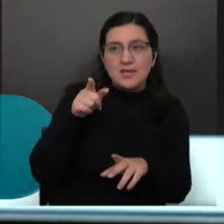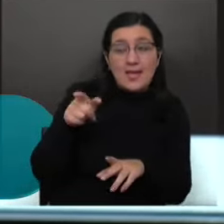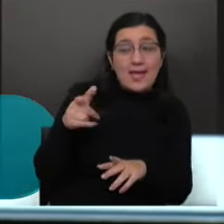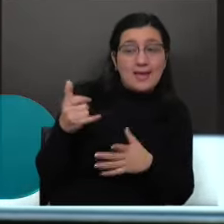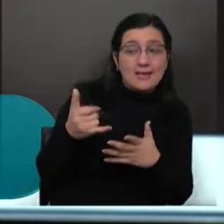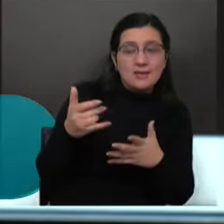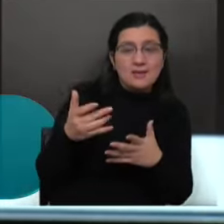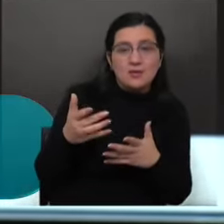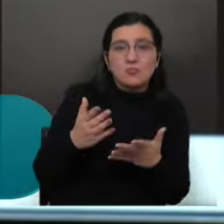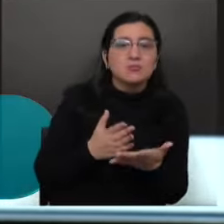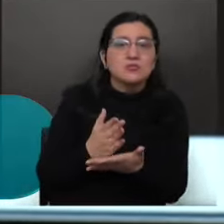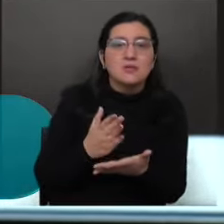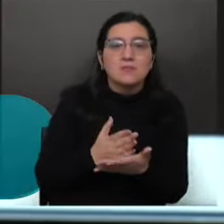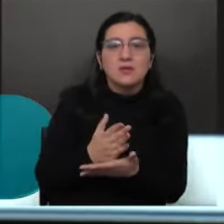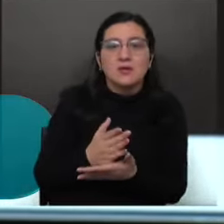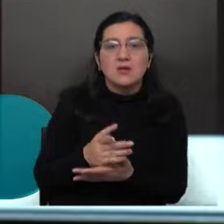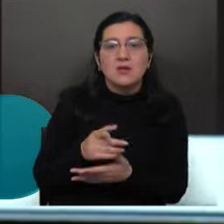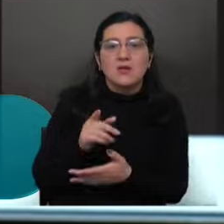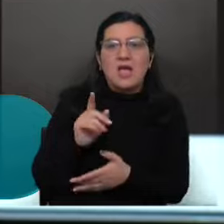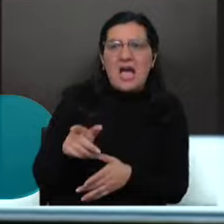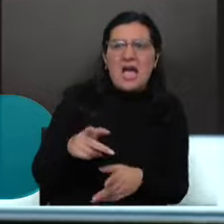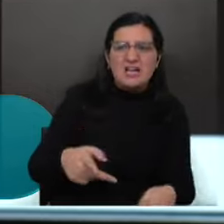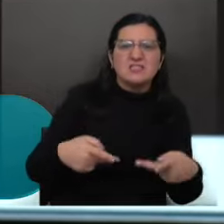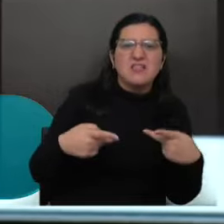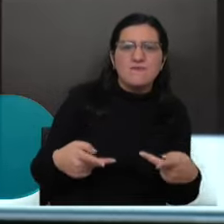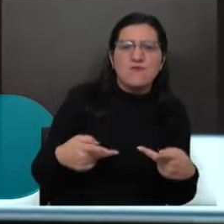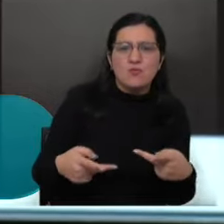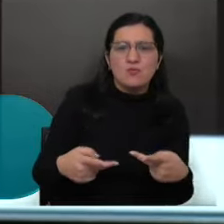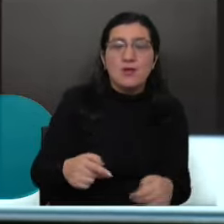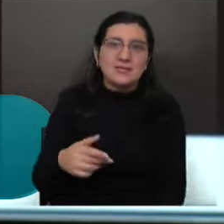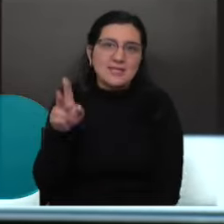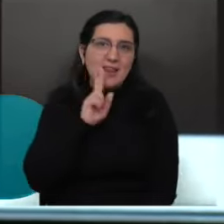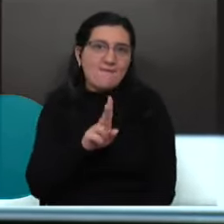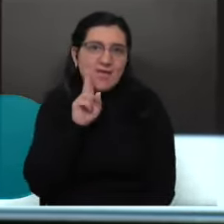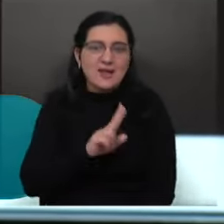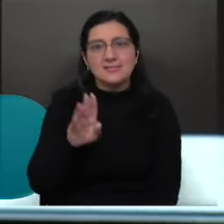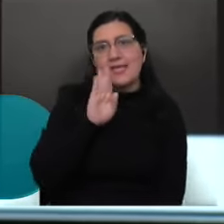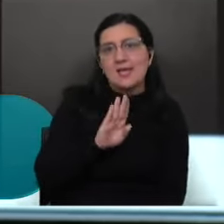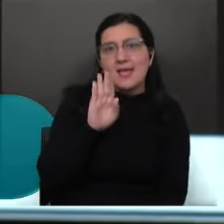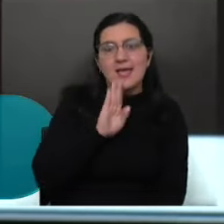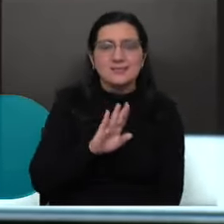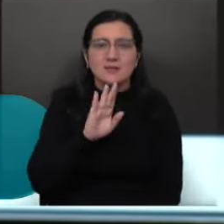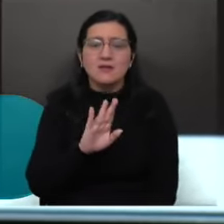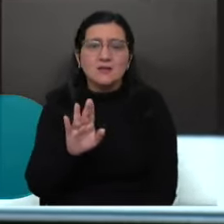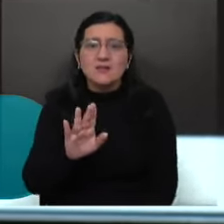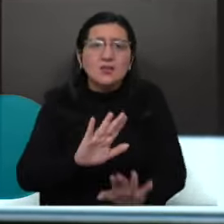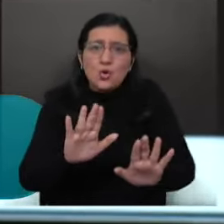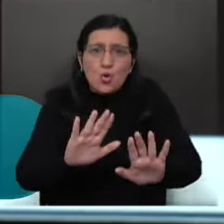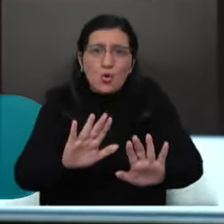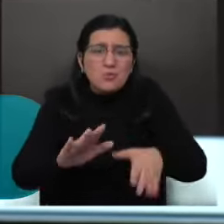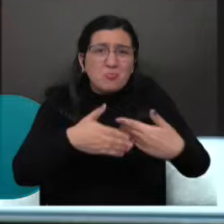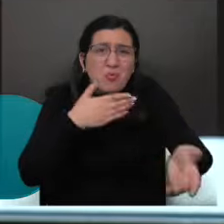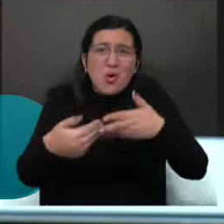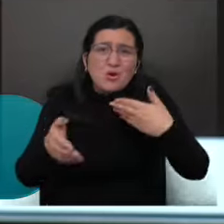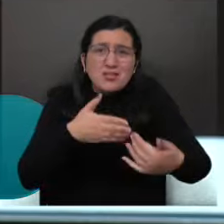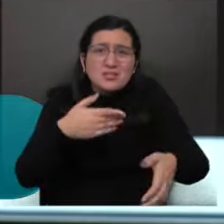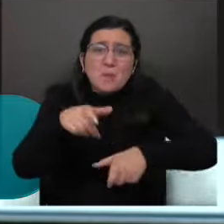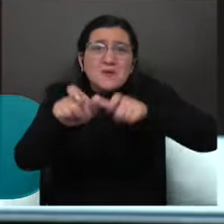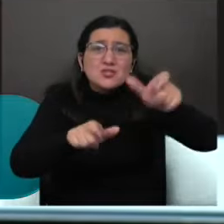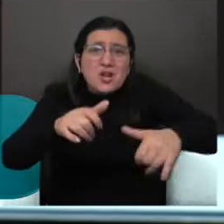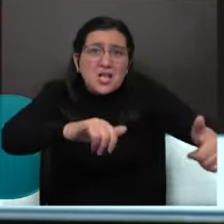como pasa siempre que no sé qué que si el fútbol que si hay lesbianas que si hay gay que si hay hay personas que juegan